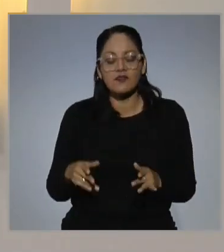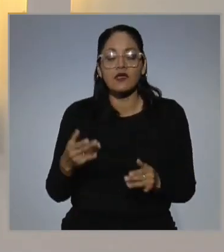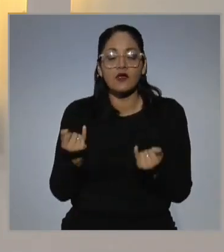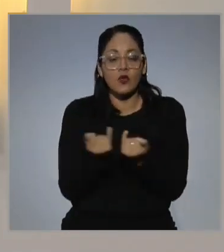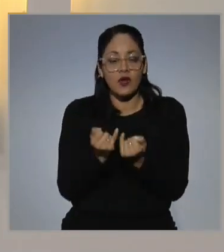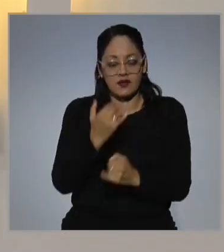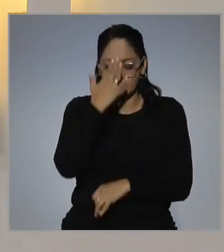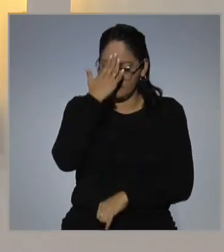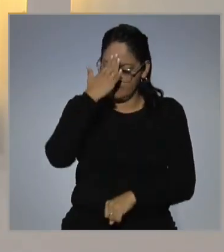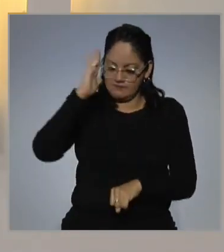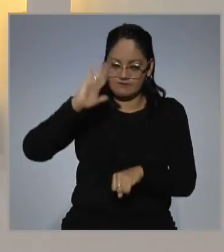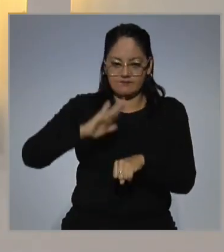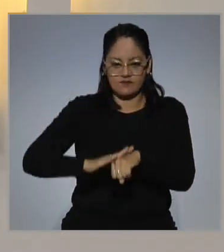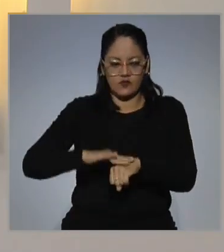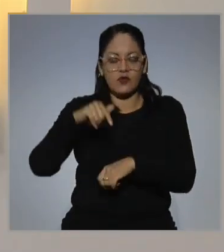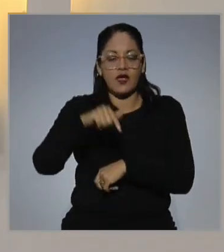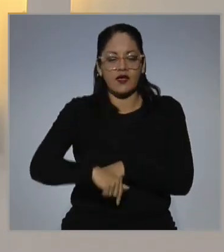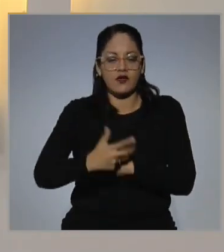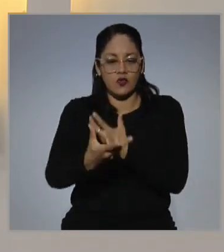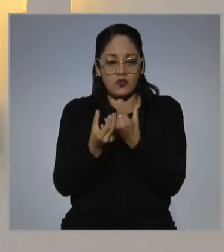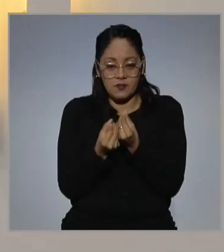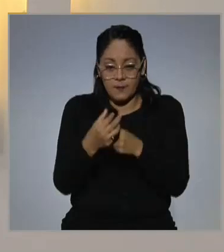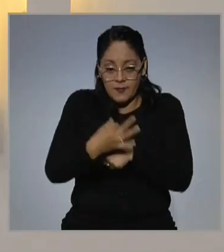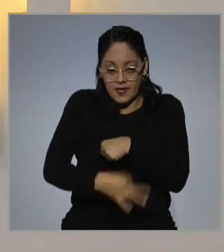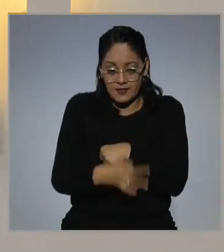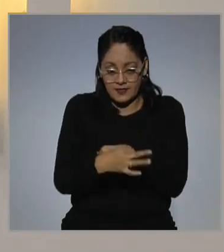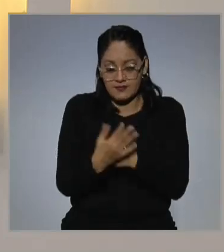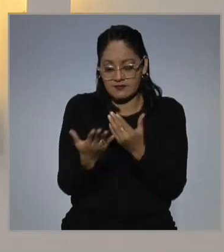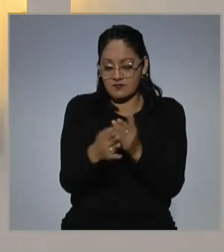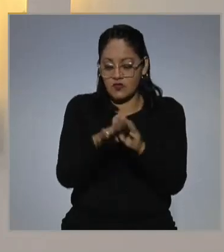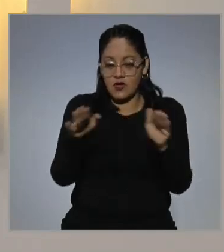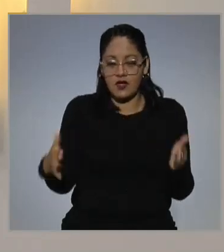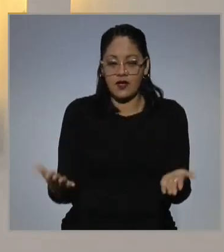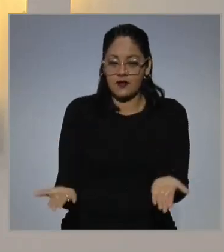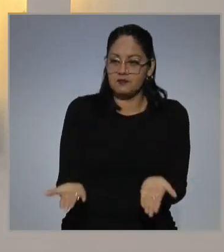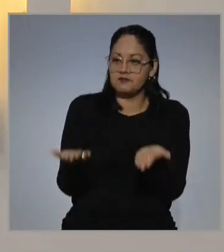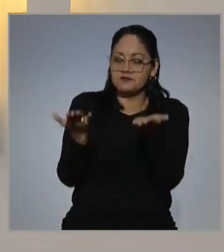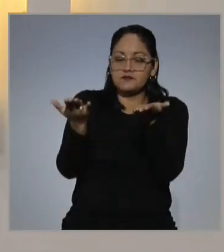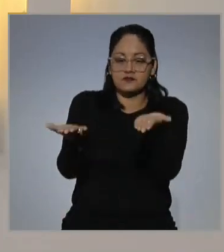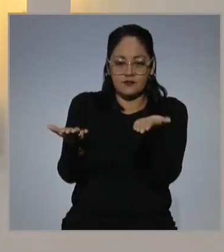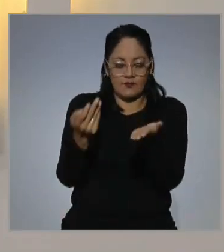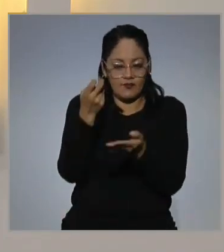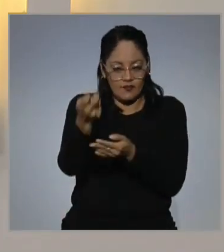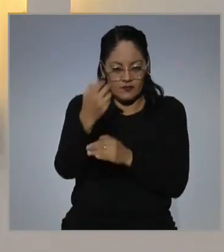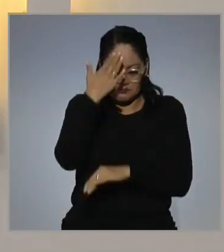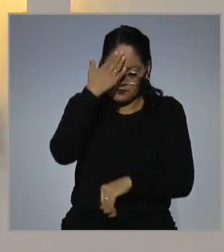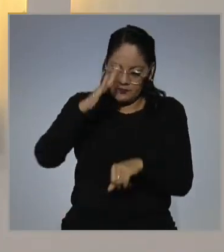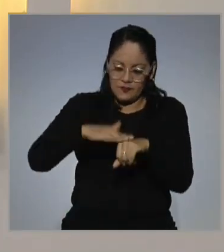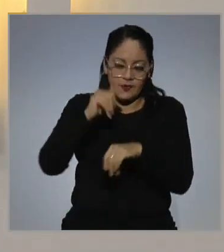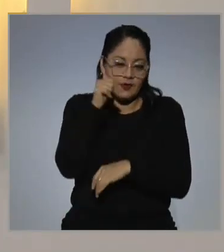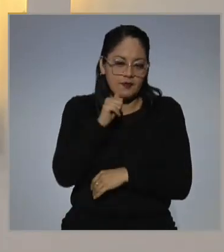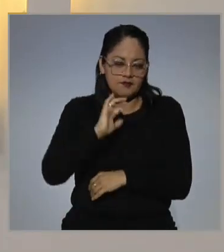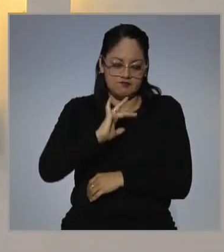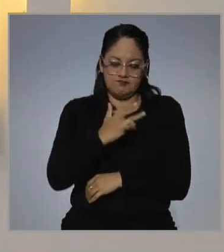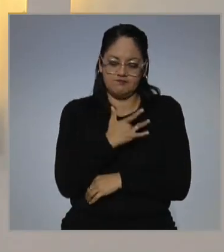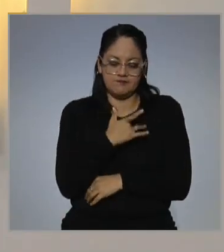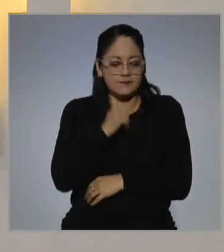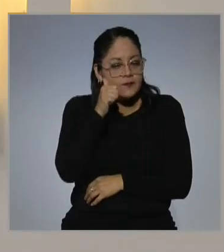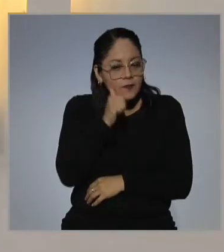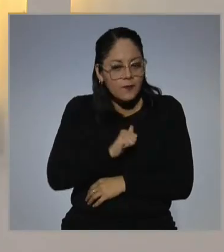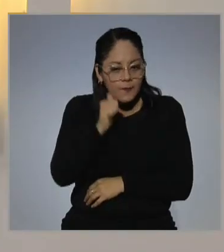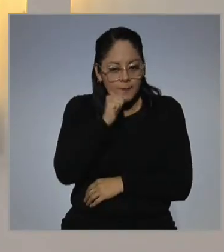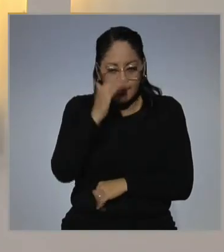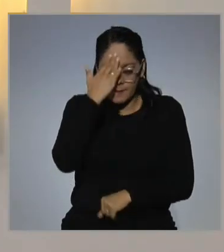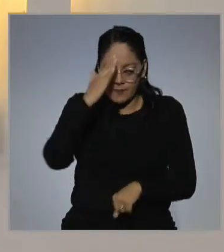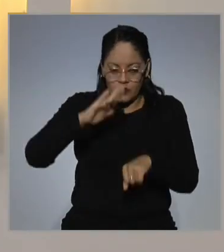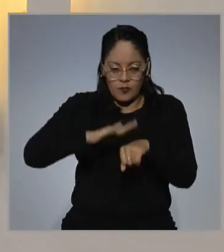estarán presentes con nosotros mientras ahí estén esos altares y esa memoria que siempre nos recuerda que los llevamos con nosotros